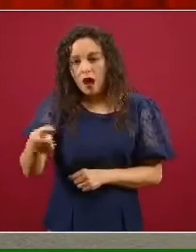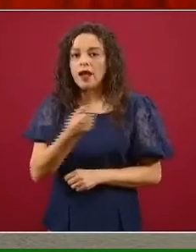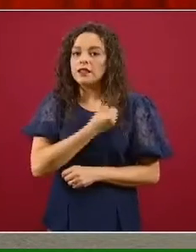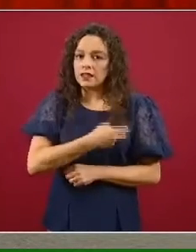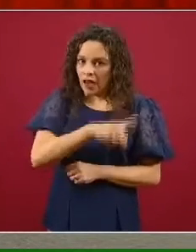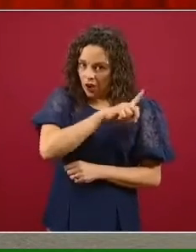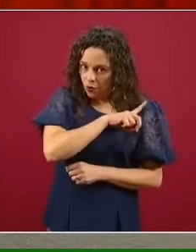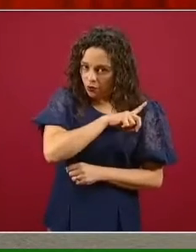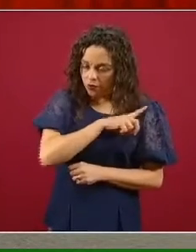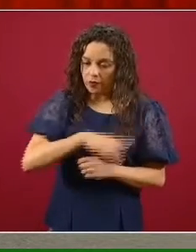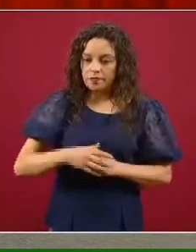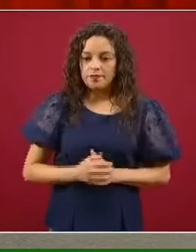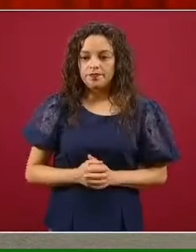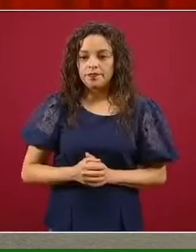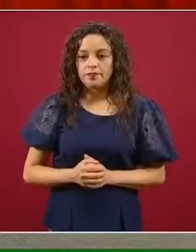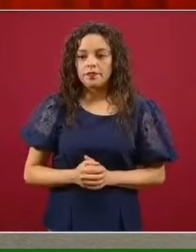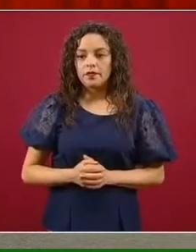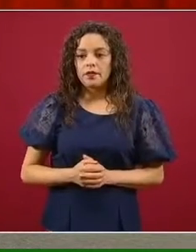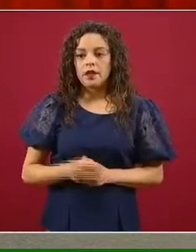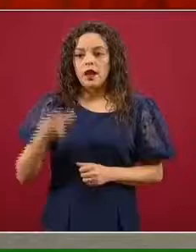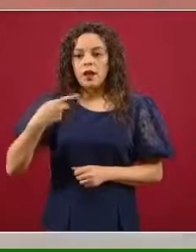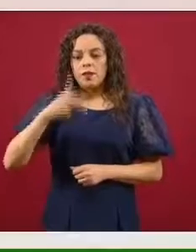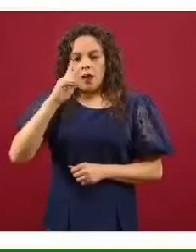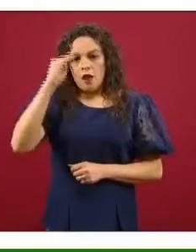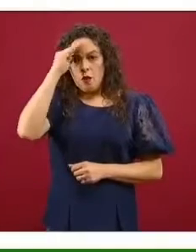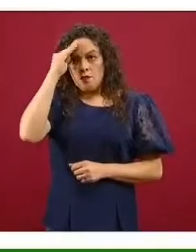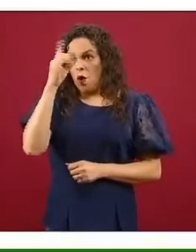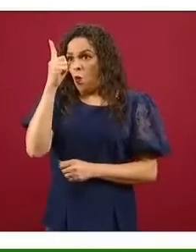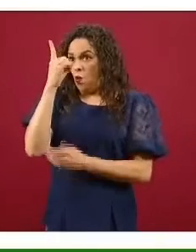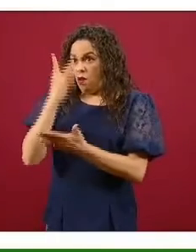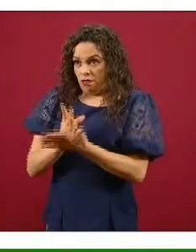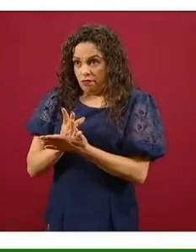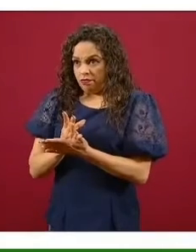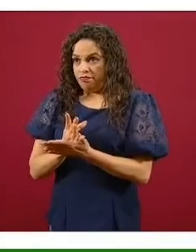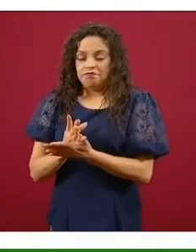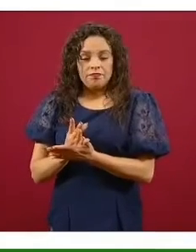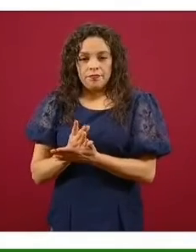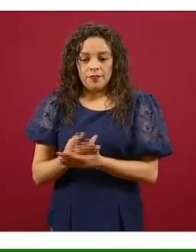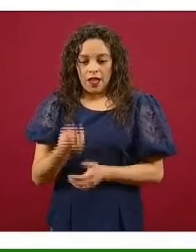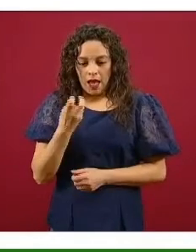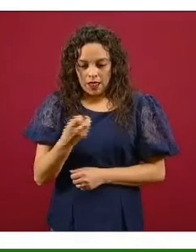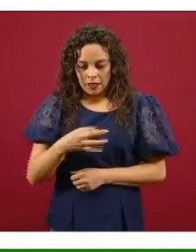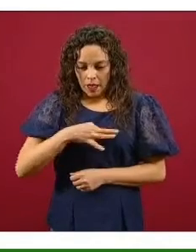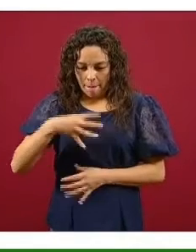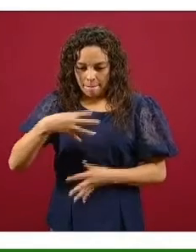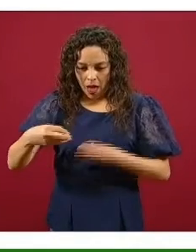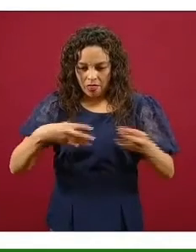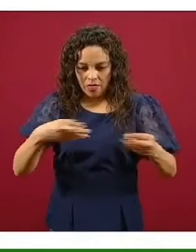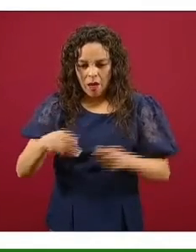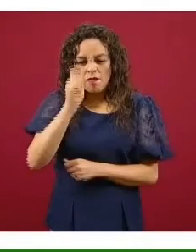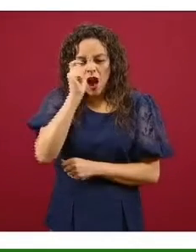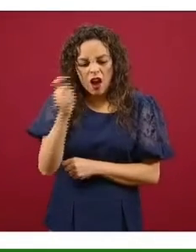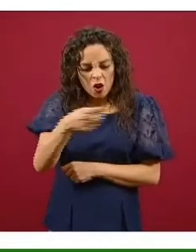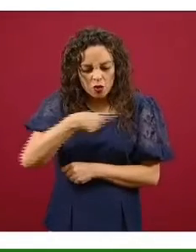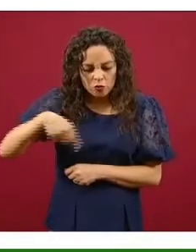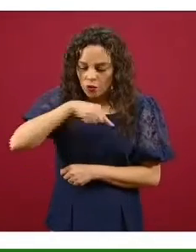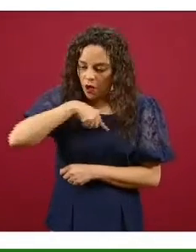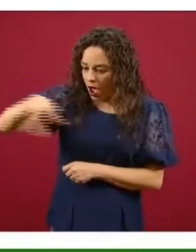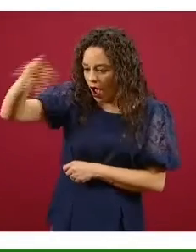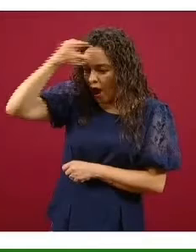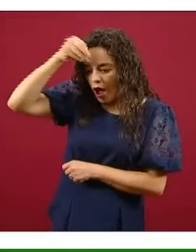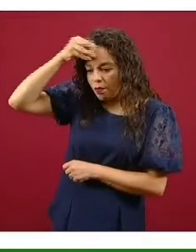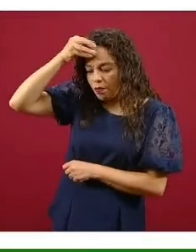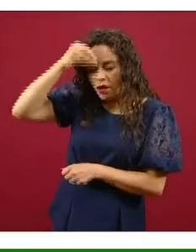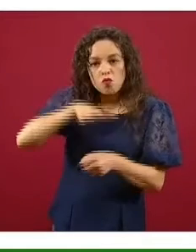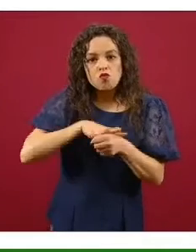más pensemos en uno. Tenemos que pensar, y esta pandemia nos ha enseñado que somos más fuertes si